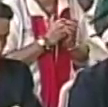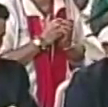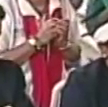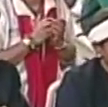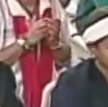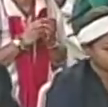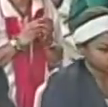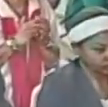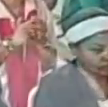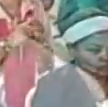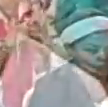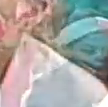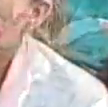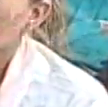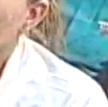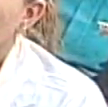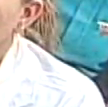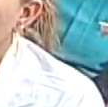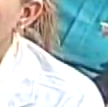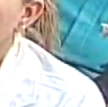Mañana tenemos que pagar